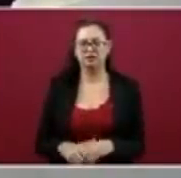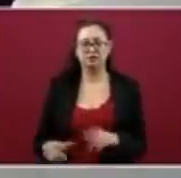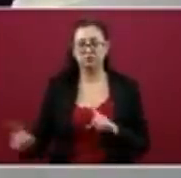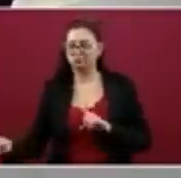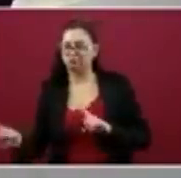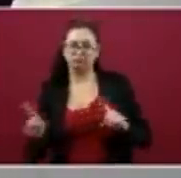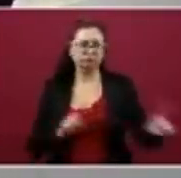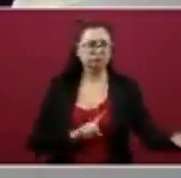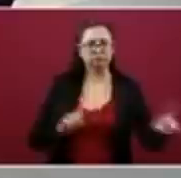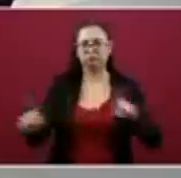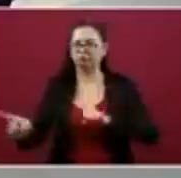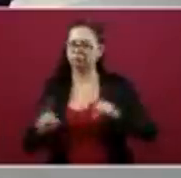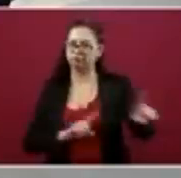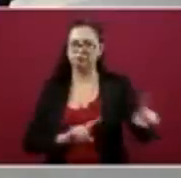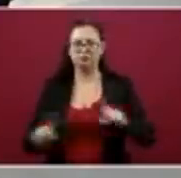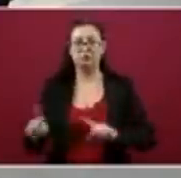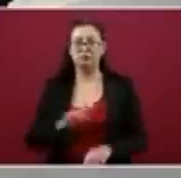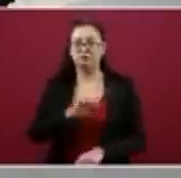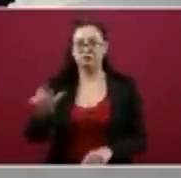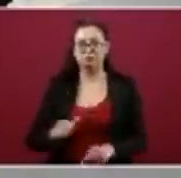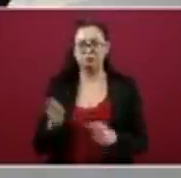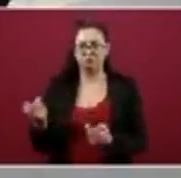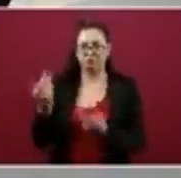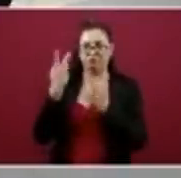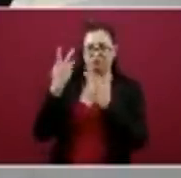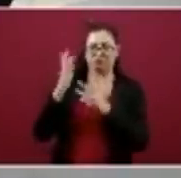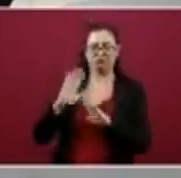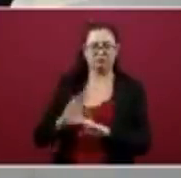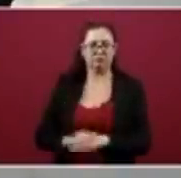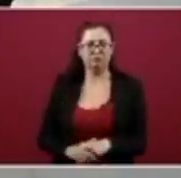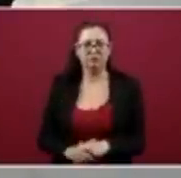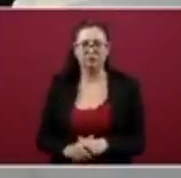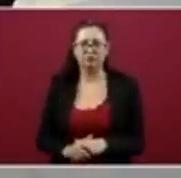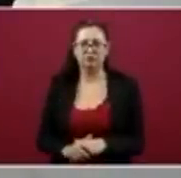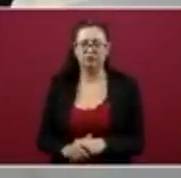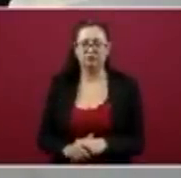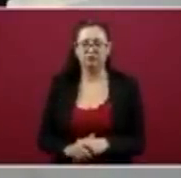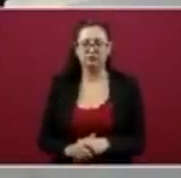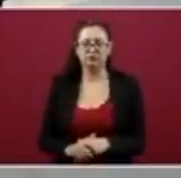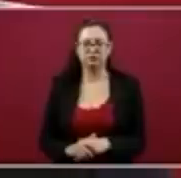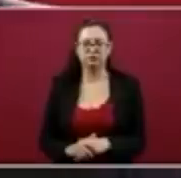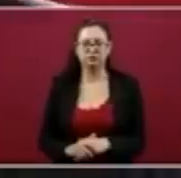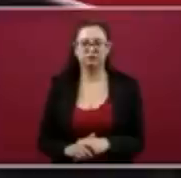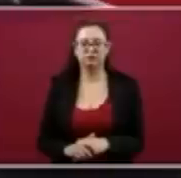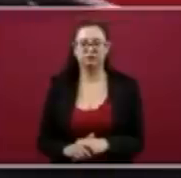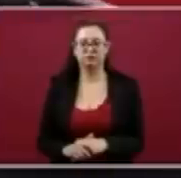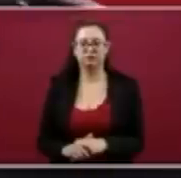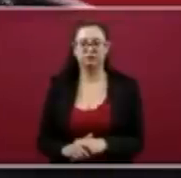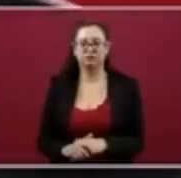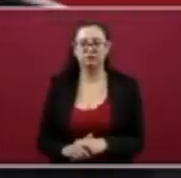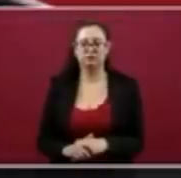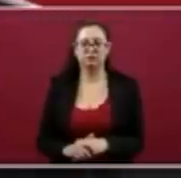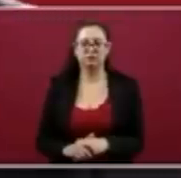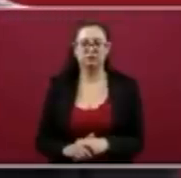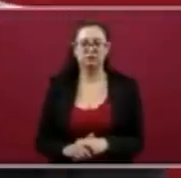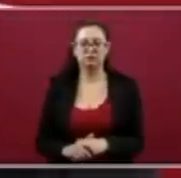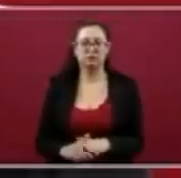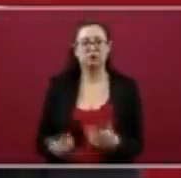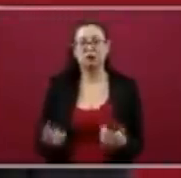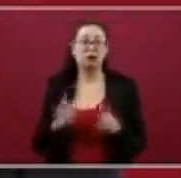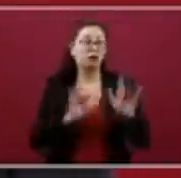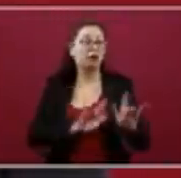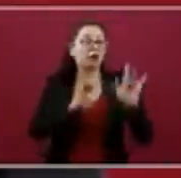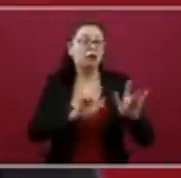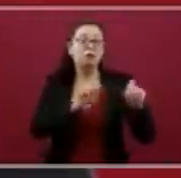variando porque luego regañan de que no somos